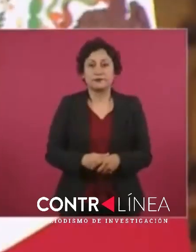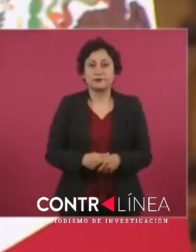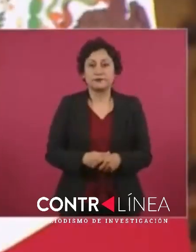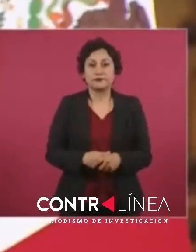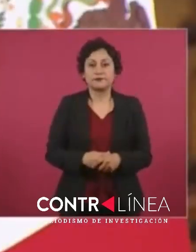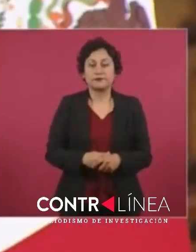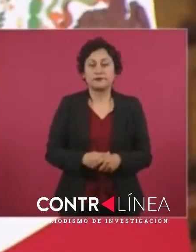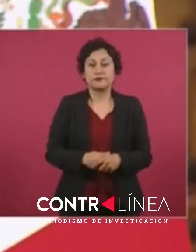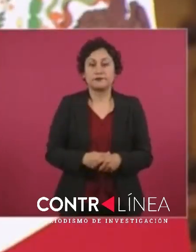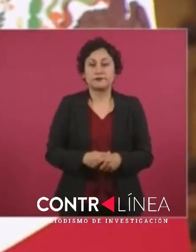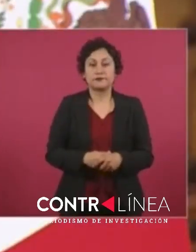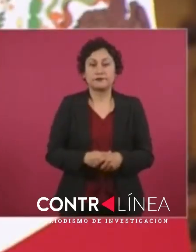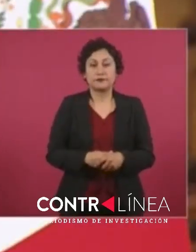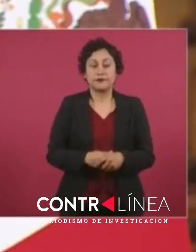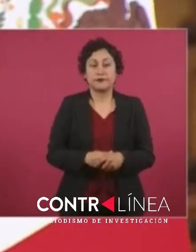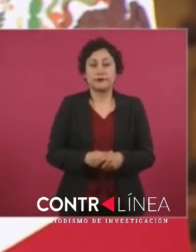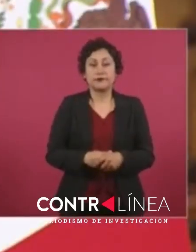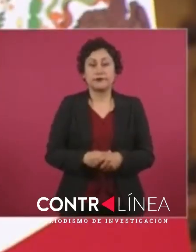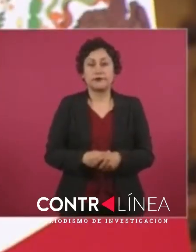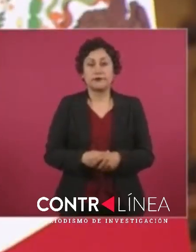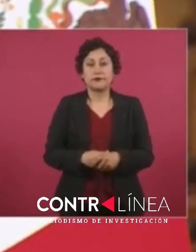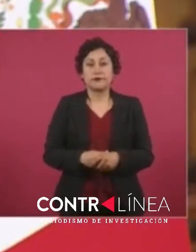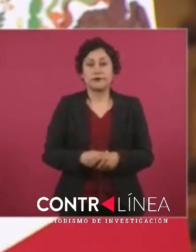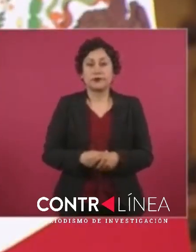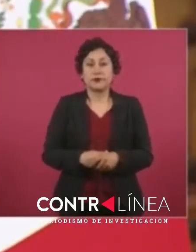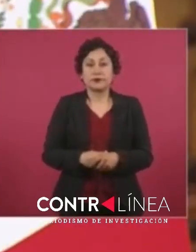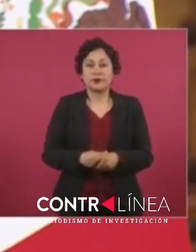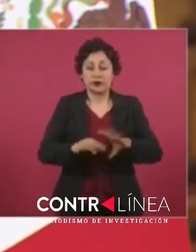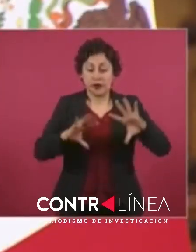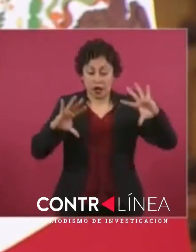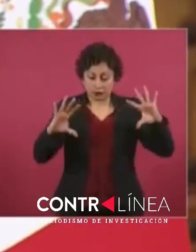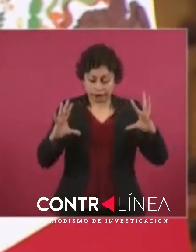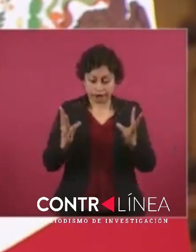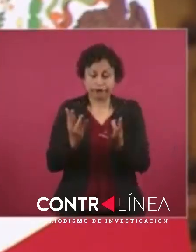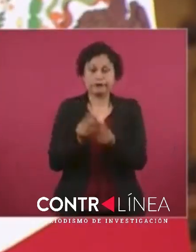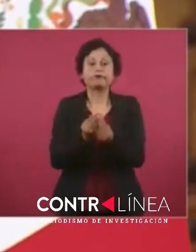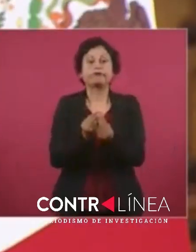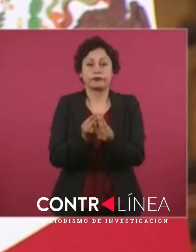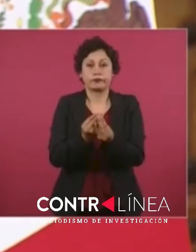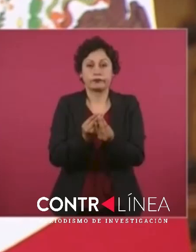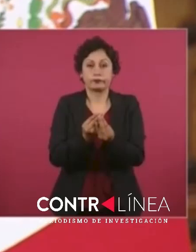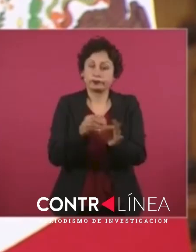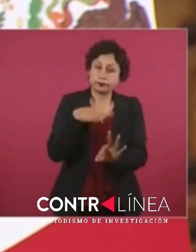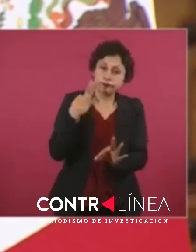En total van a quedar construidas